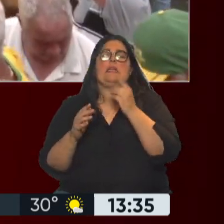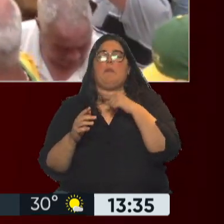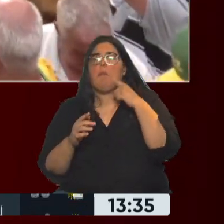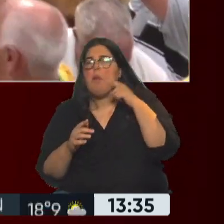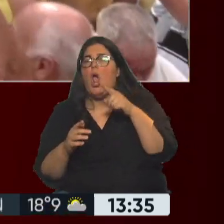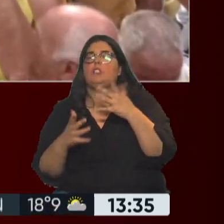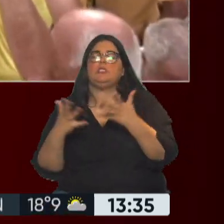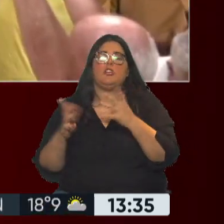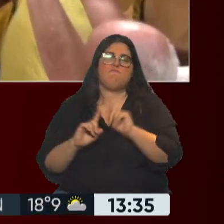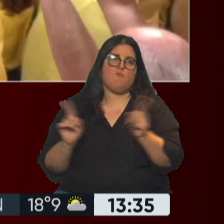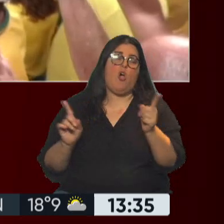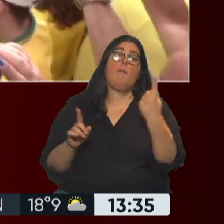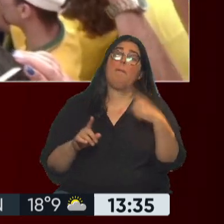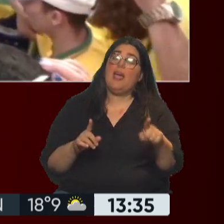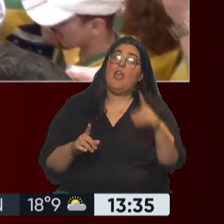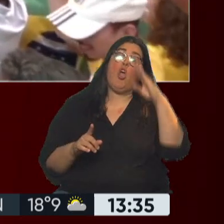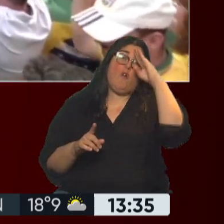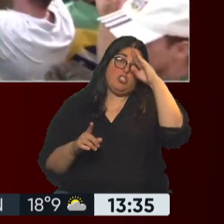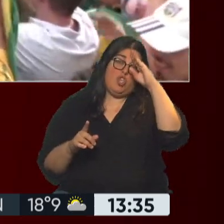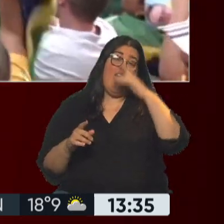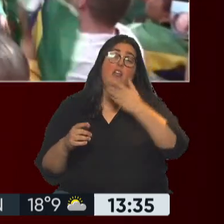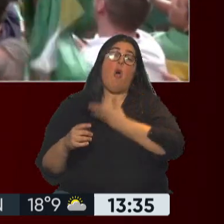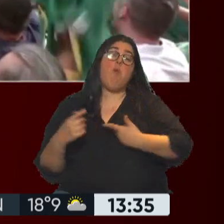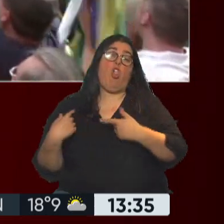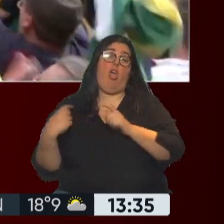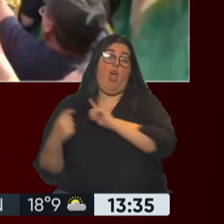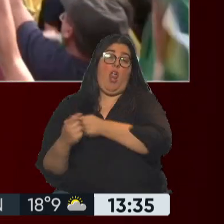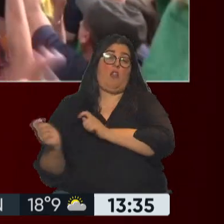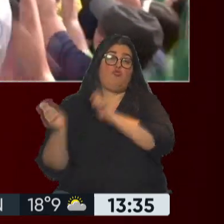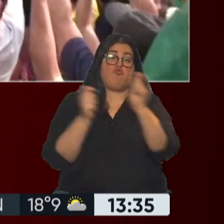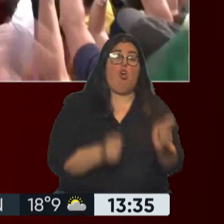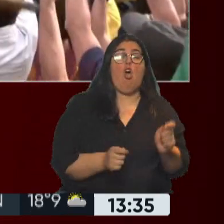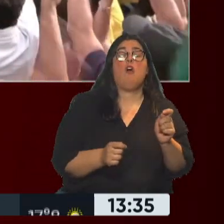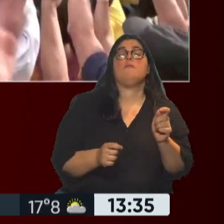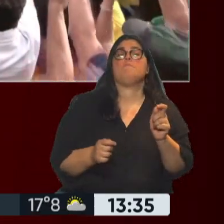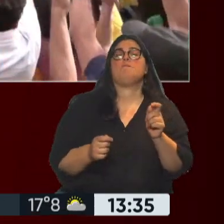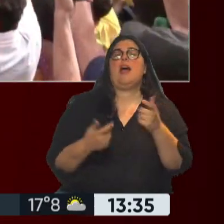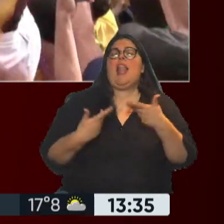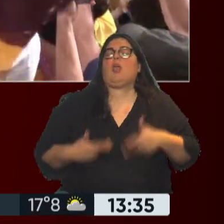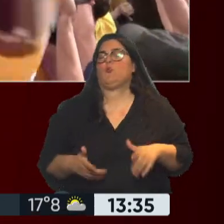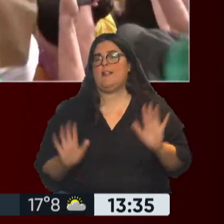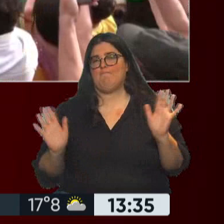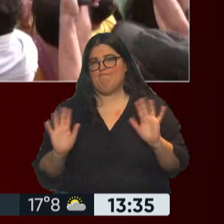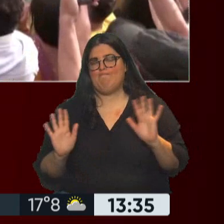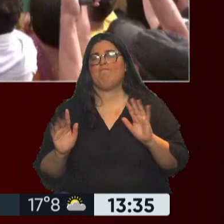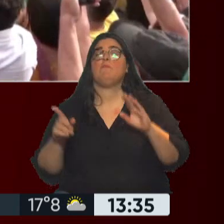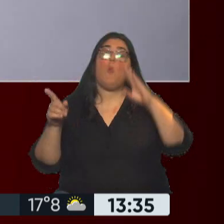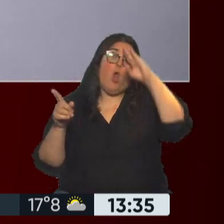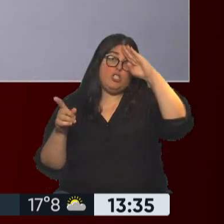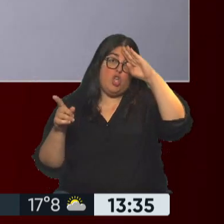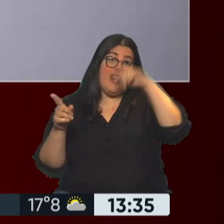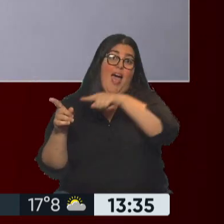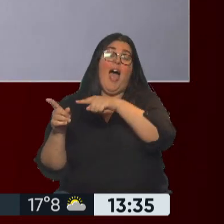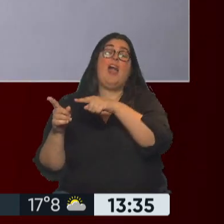que no va a ser una salida del poder tradicional, sobre todo porque Bolsonaro, si se va del poder, no